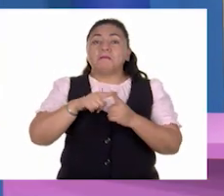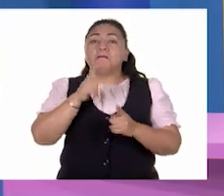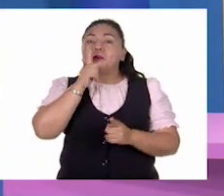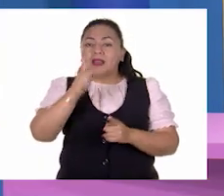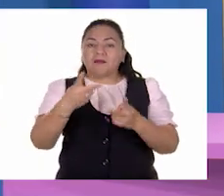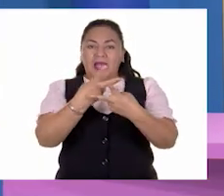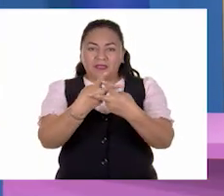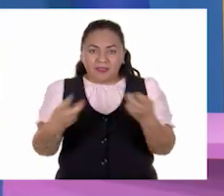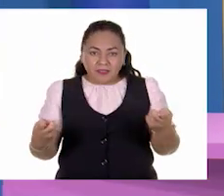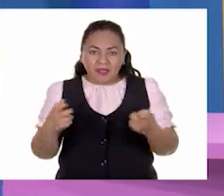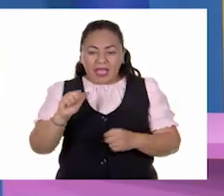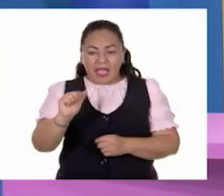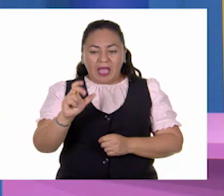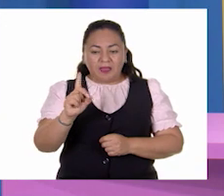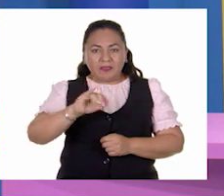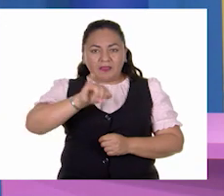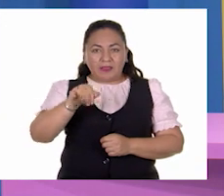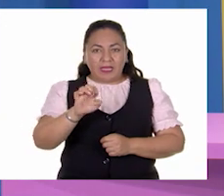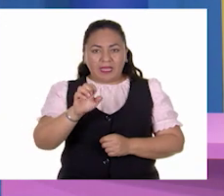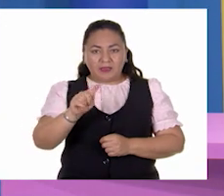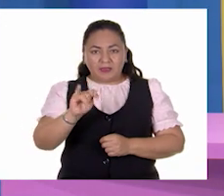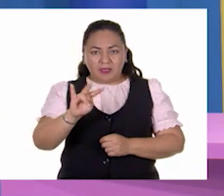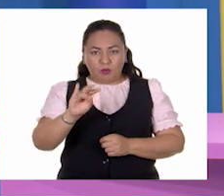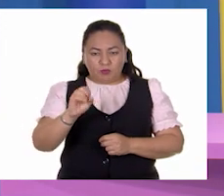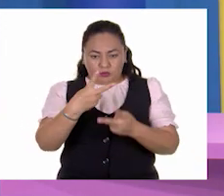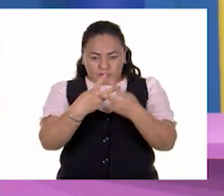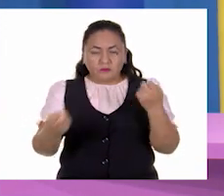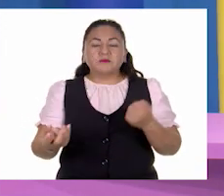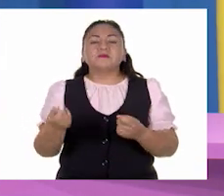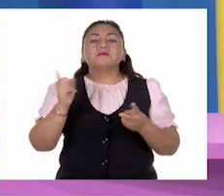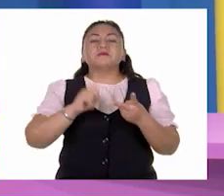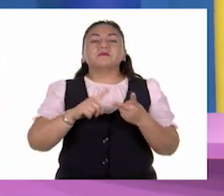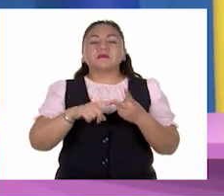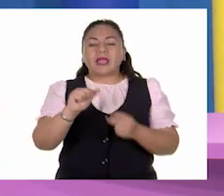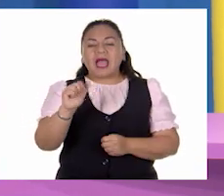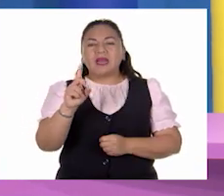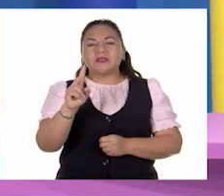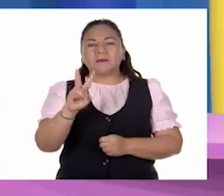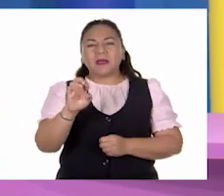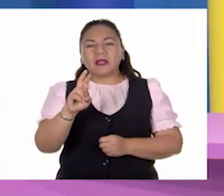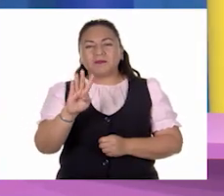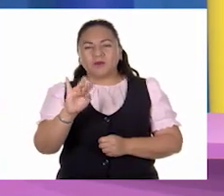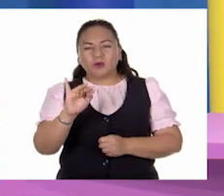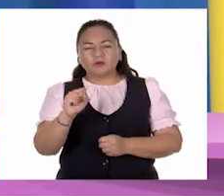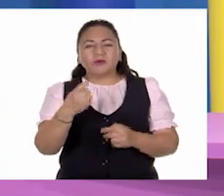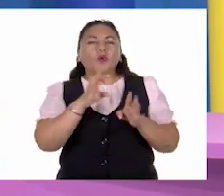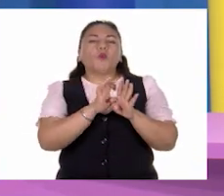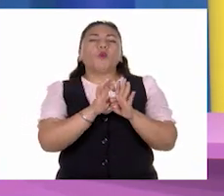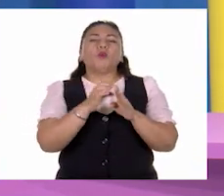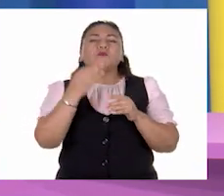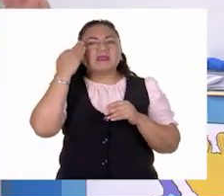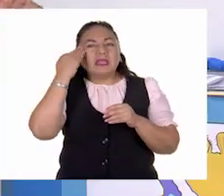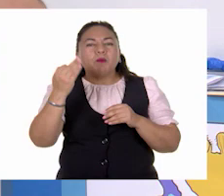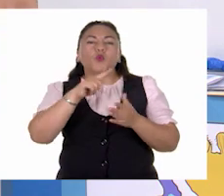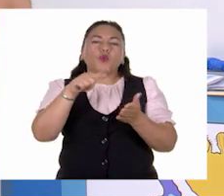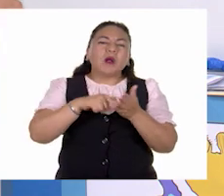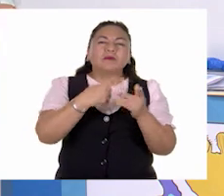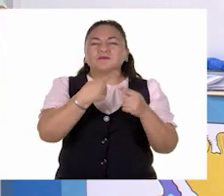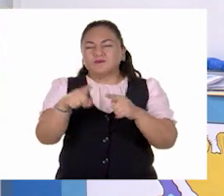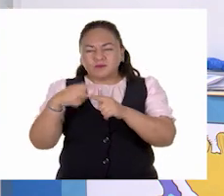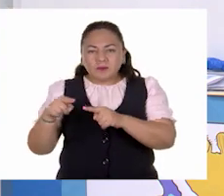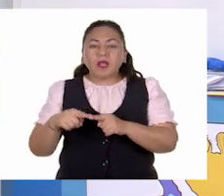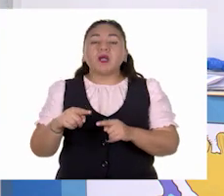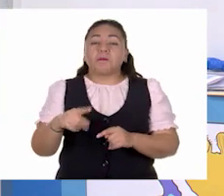adjetivos y los adverbios son importantes en los poemas para decir las cosas de manera bonita. Así es. Veamos